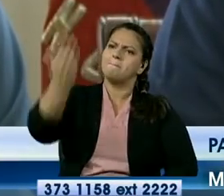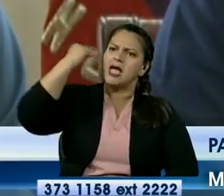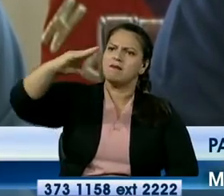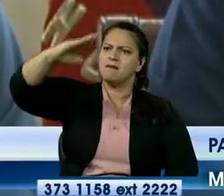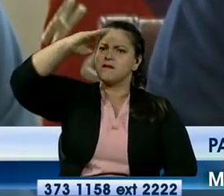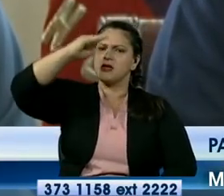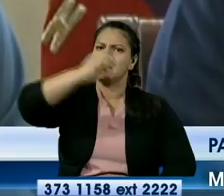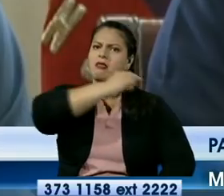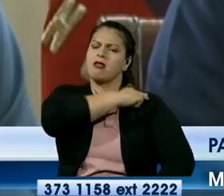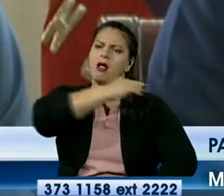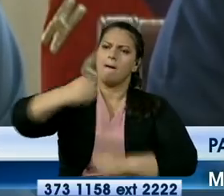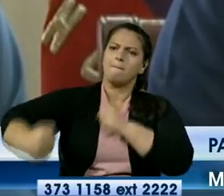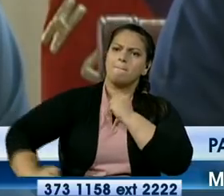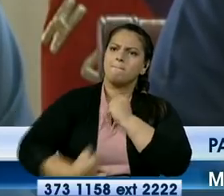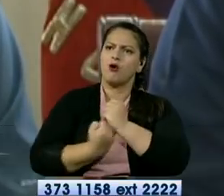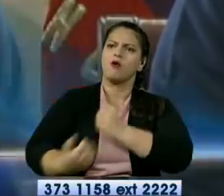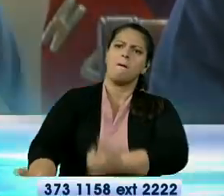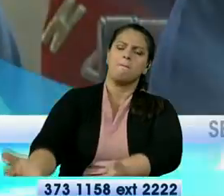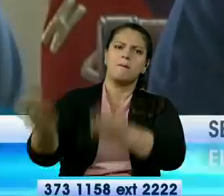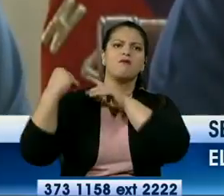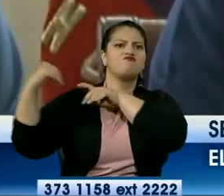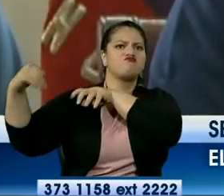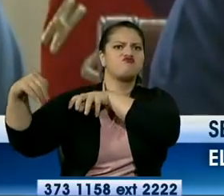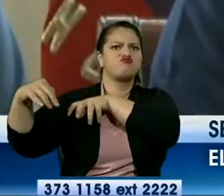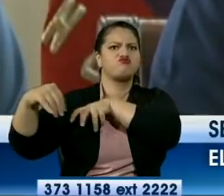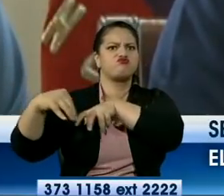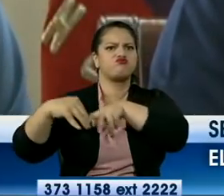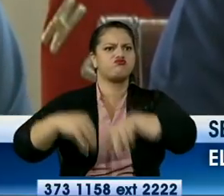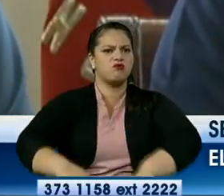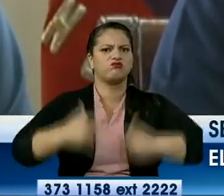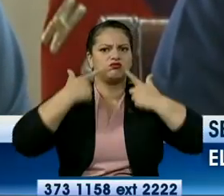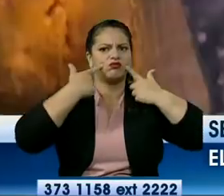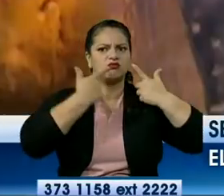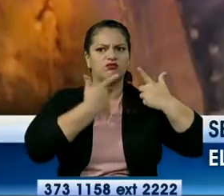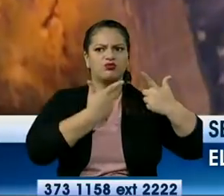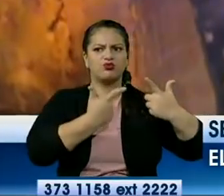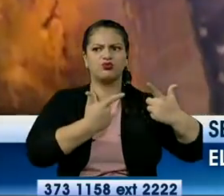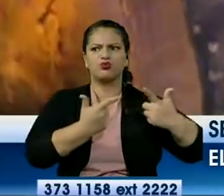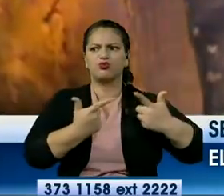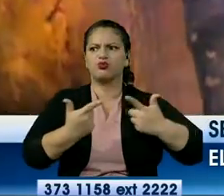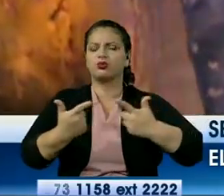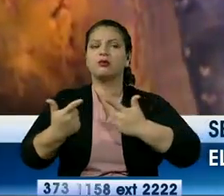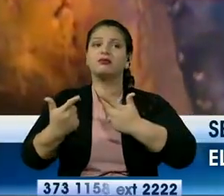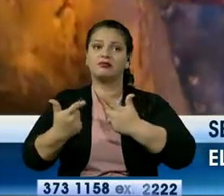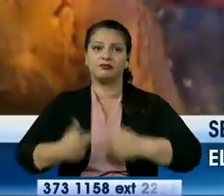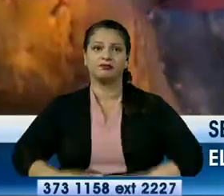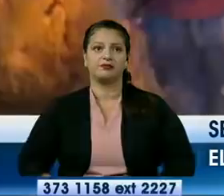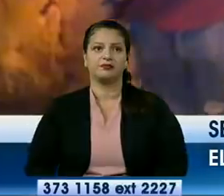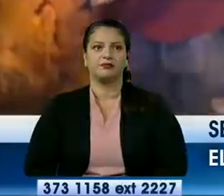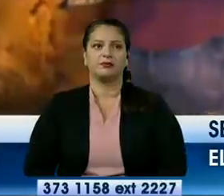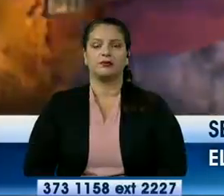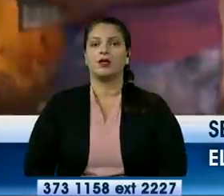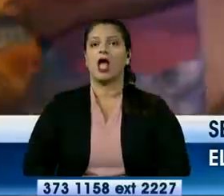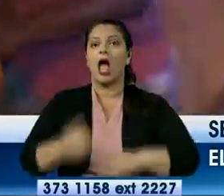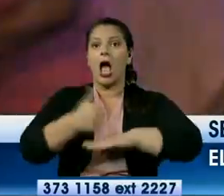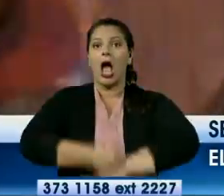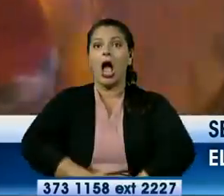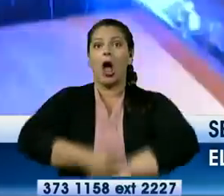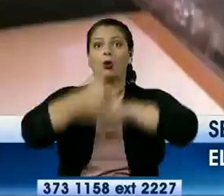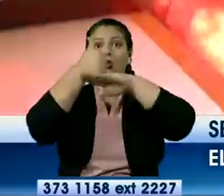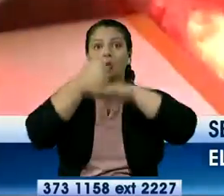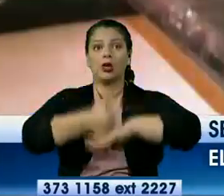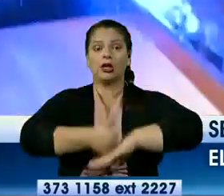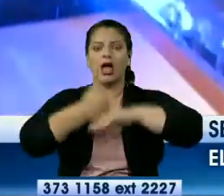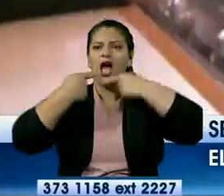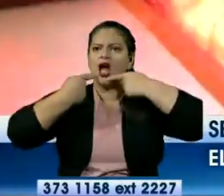el ministro del Interior, del presidente de la República, de reforzar la seguridad. El estado de excepción está vigente en los cantones de San Lorenzo y Eloy